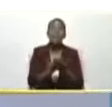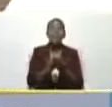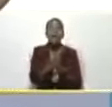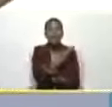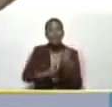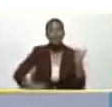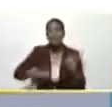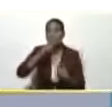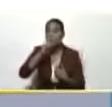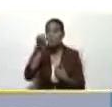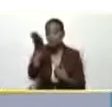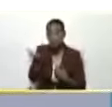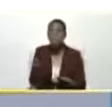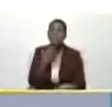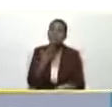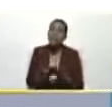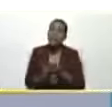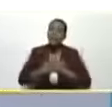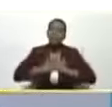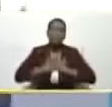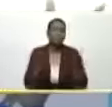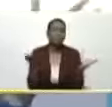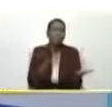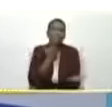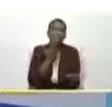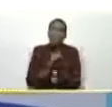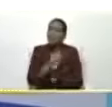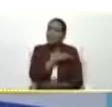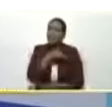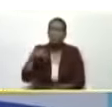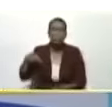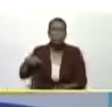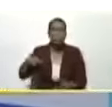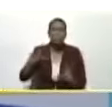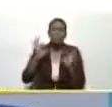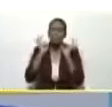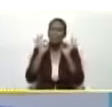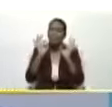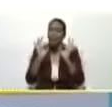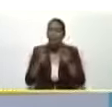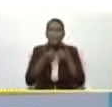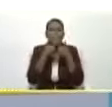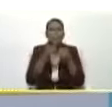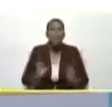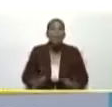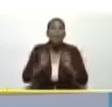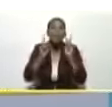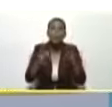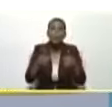Presidente Nicolás Maduro Muchas gracias para nosotros esta es una increíble oportunidad